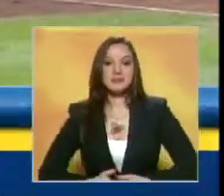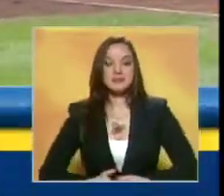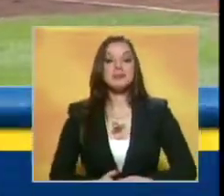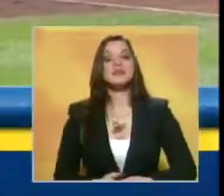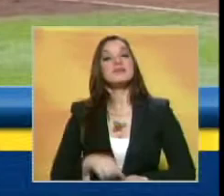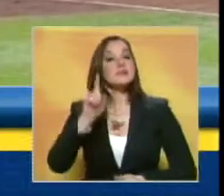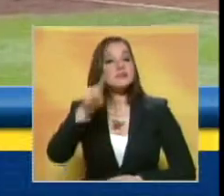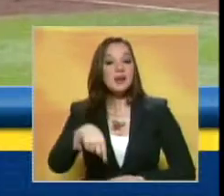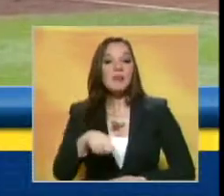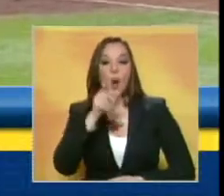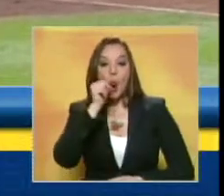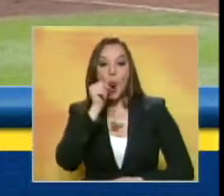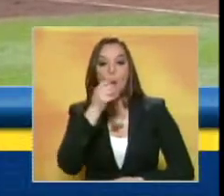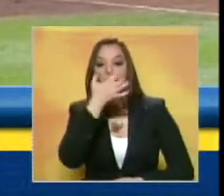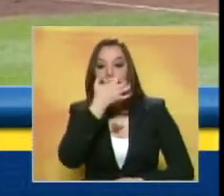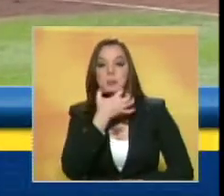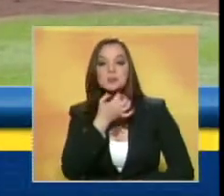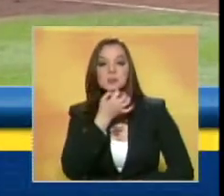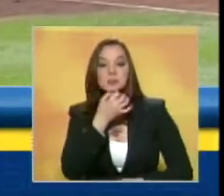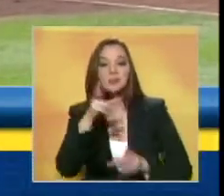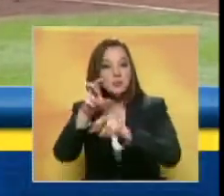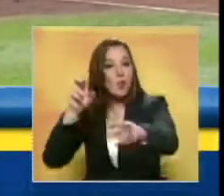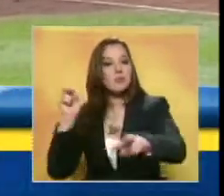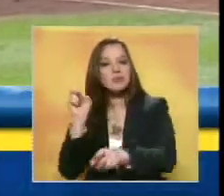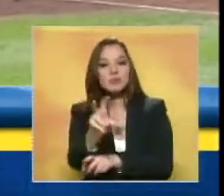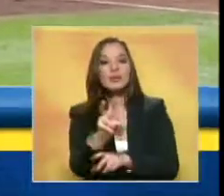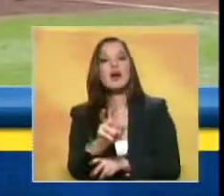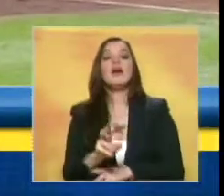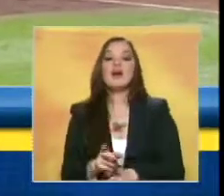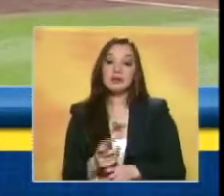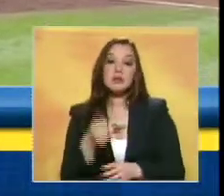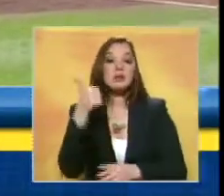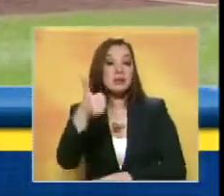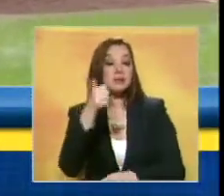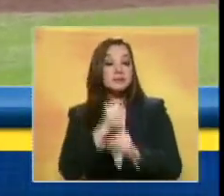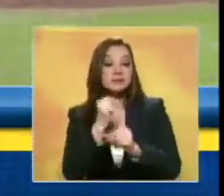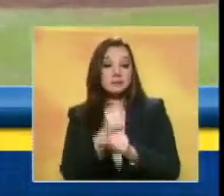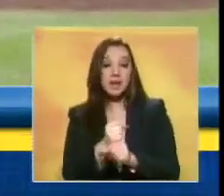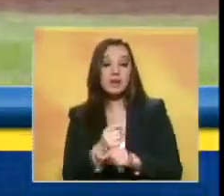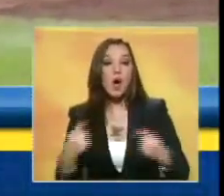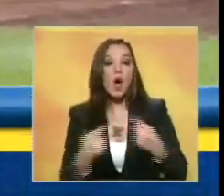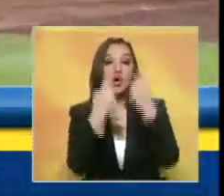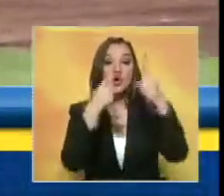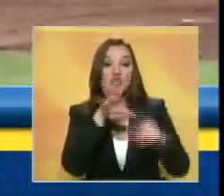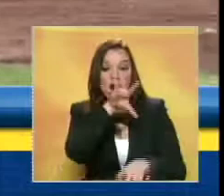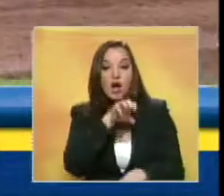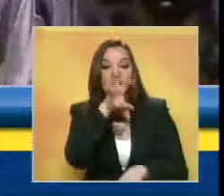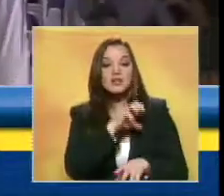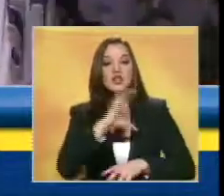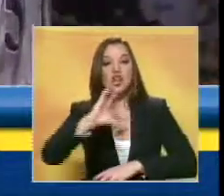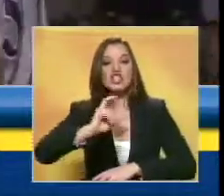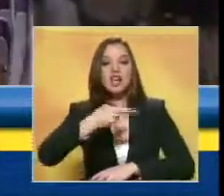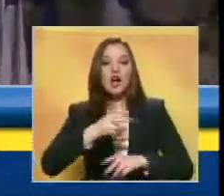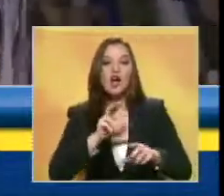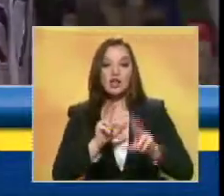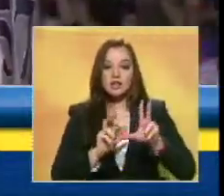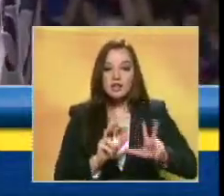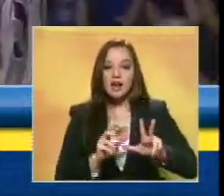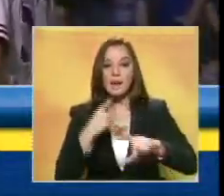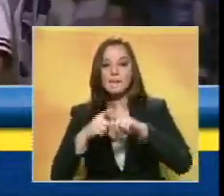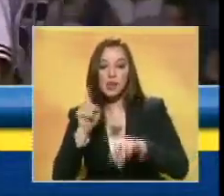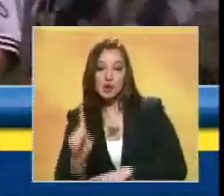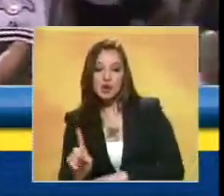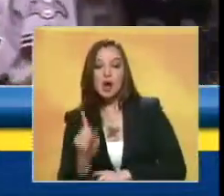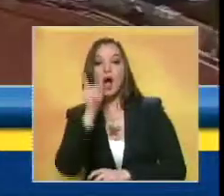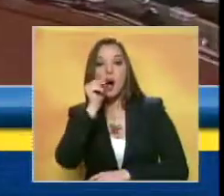En tanto, Francisco Rodríguez salvó el juego 36 de la temporada en la victoria de los Cerveceros de Milwaukee contra los Cachorros de Chicago de 3-1. El Kid trabajó una